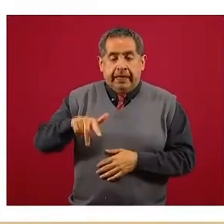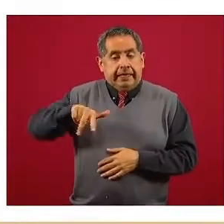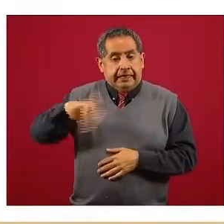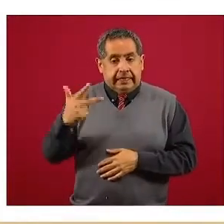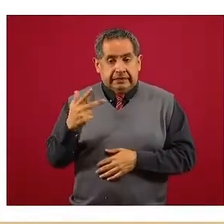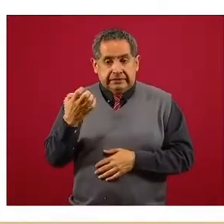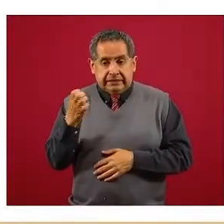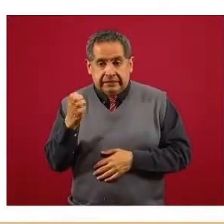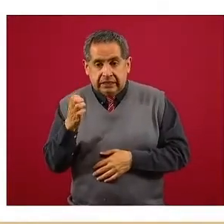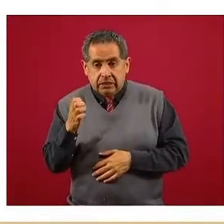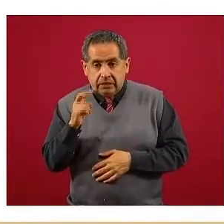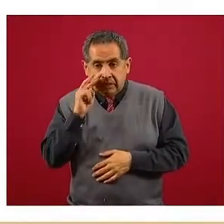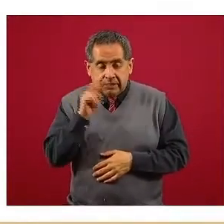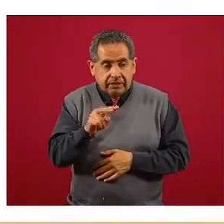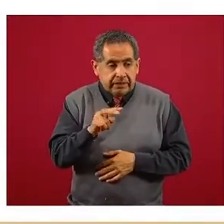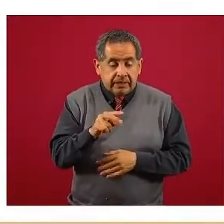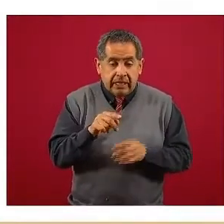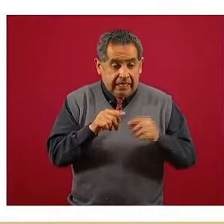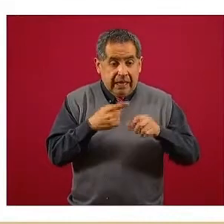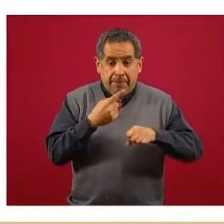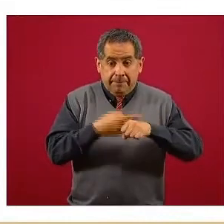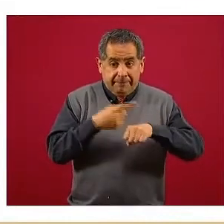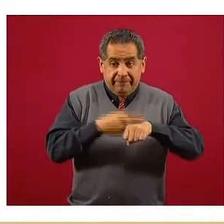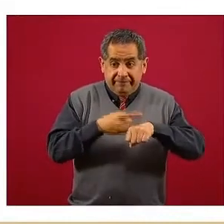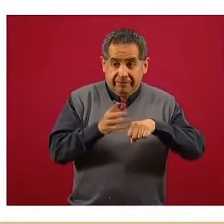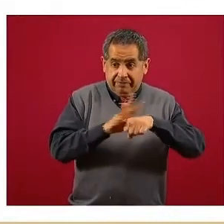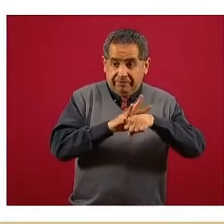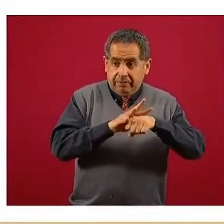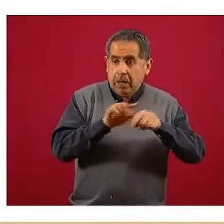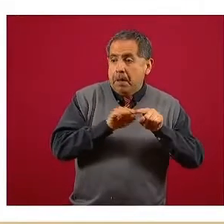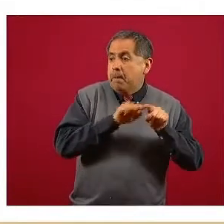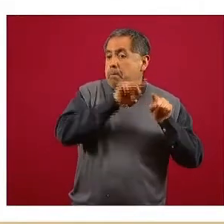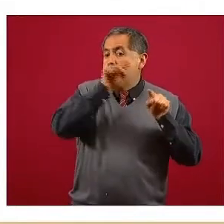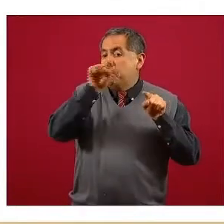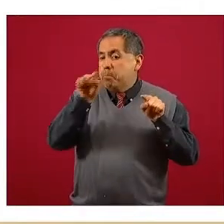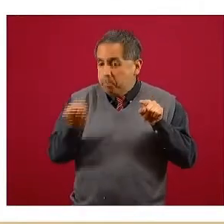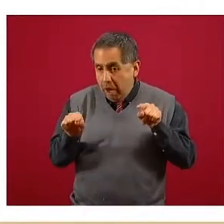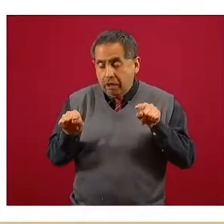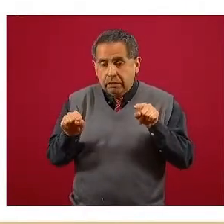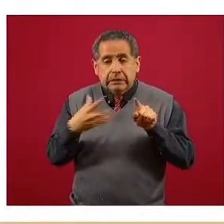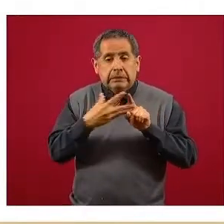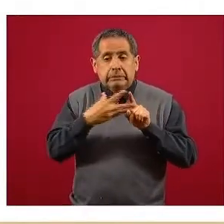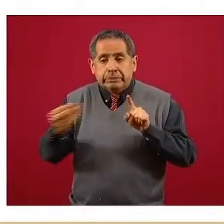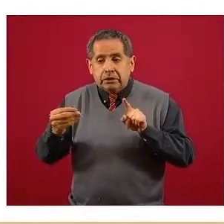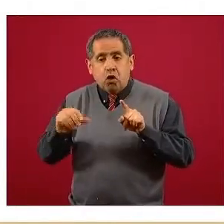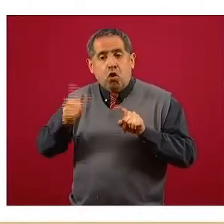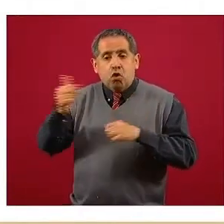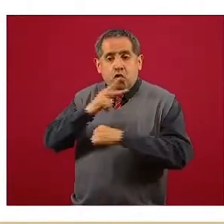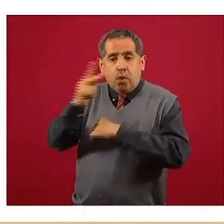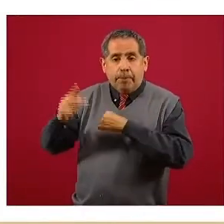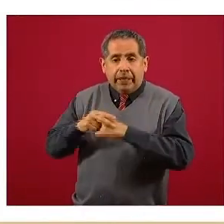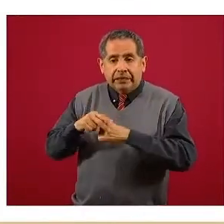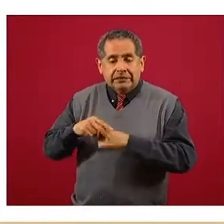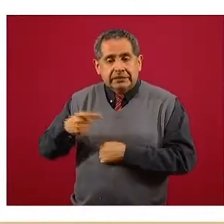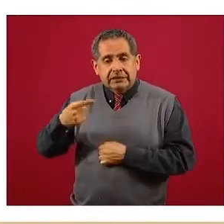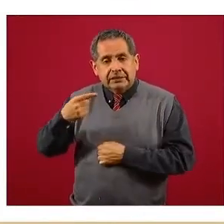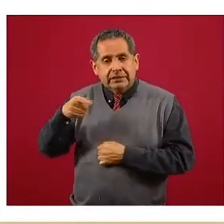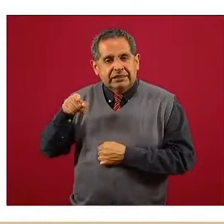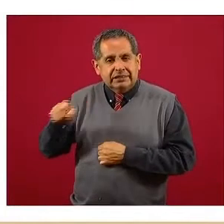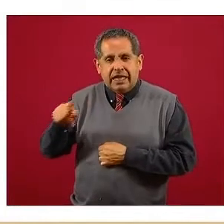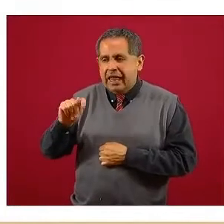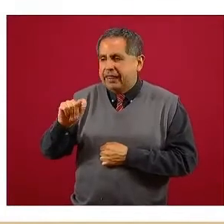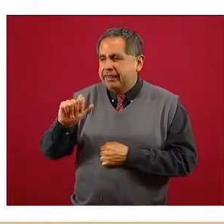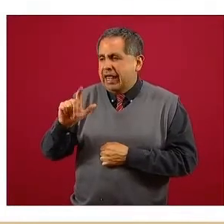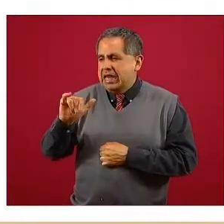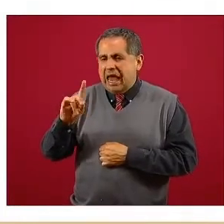a ver que ya este virus empieza a propagarse en otras regiones y se empieza a identificar